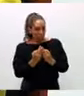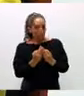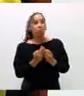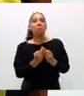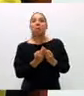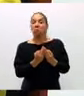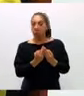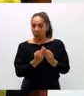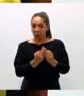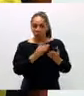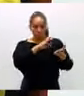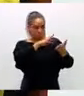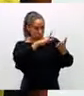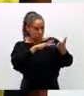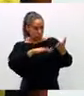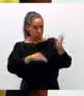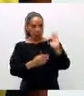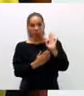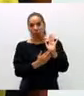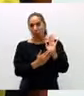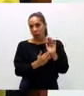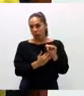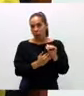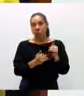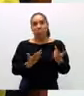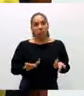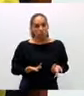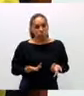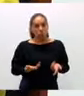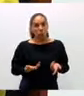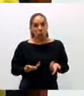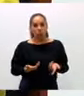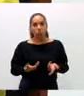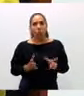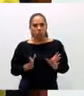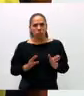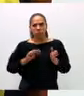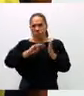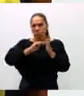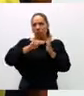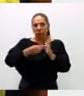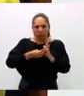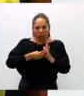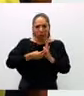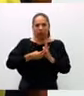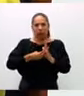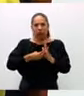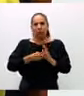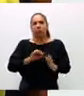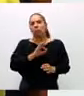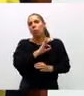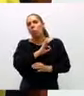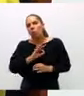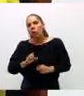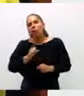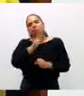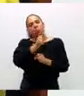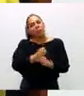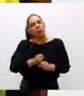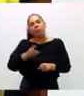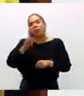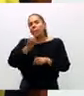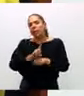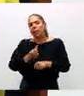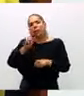la construcción de cultura de paz. Esa es una extraordinaria estrategia, o sea, formarte en la práctica, formar al